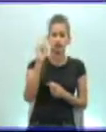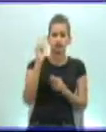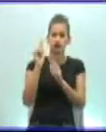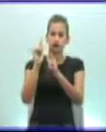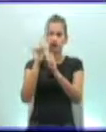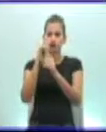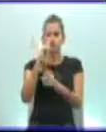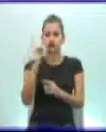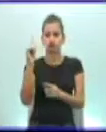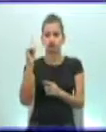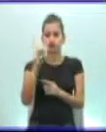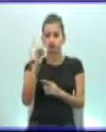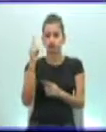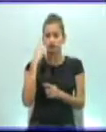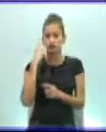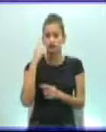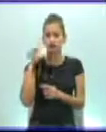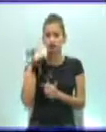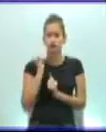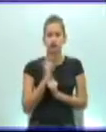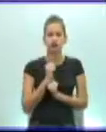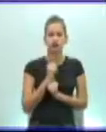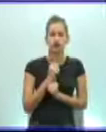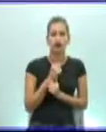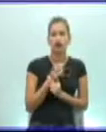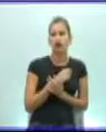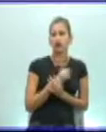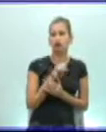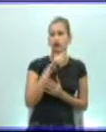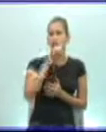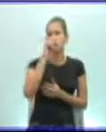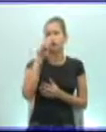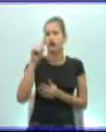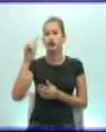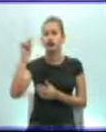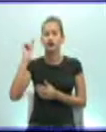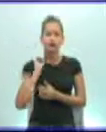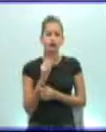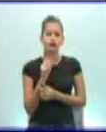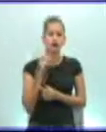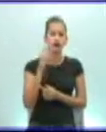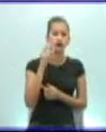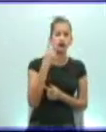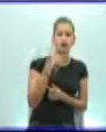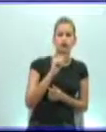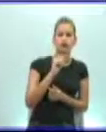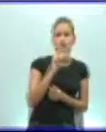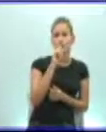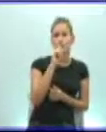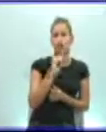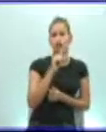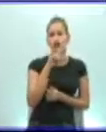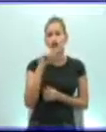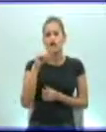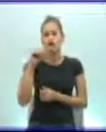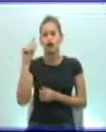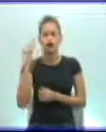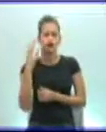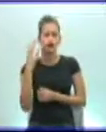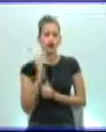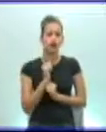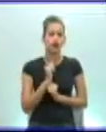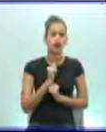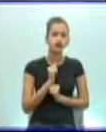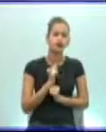ejemplos, ¿no? Raíz de 2, pi, raíz de 3 y así muchas de las raíces que conocemos, ¿no? En